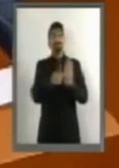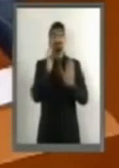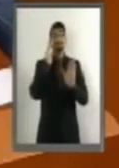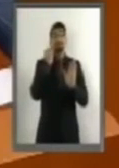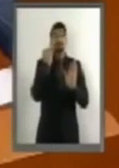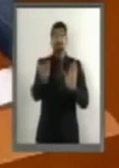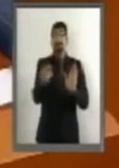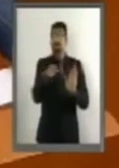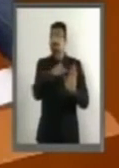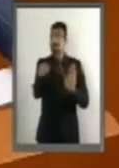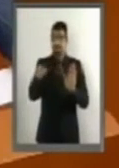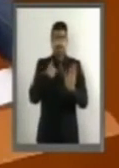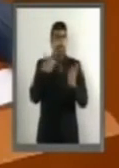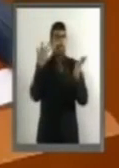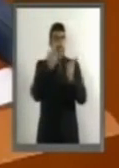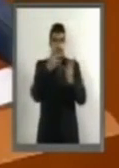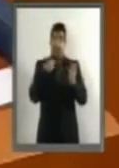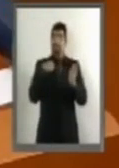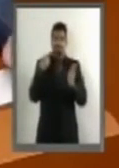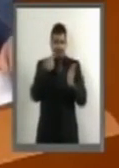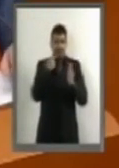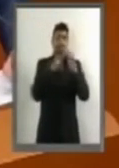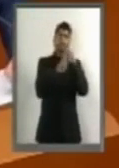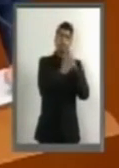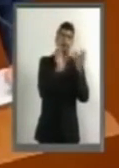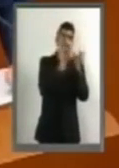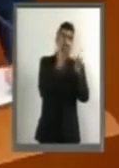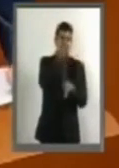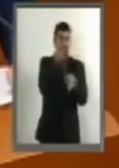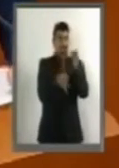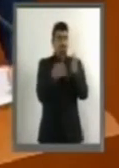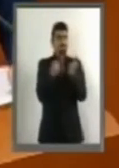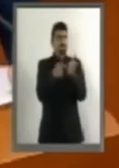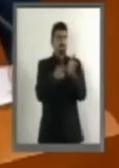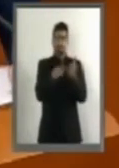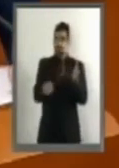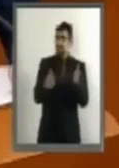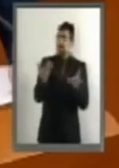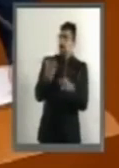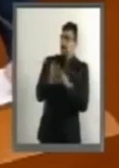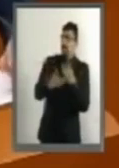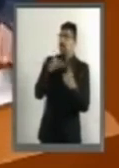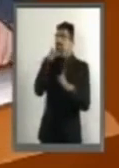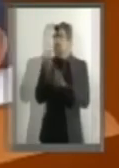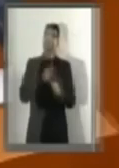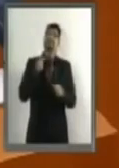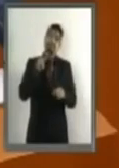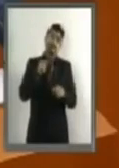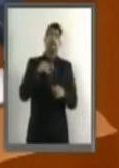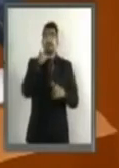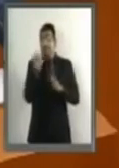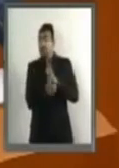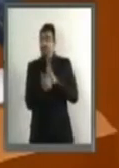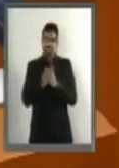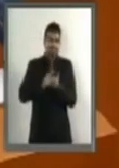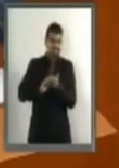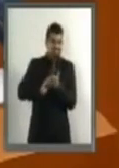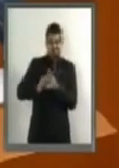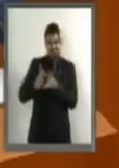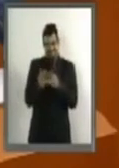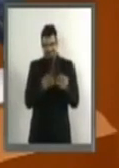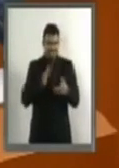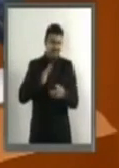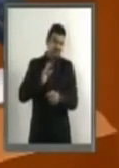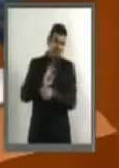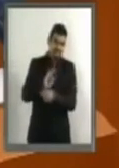formular denuncia o queja ante el tribunal respecto de actos o hechos de corrupción. Por ello,